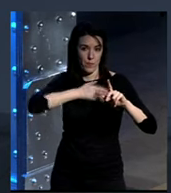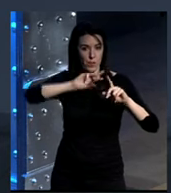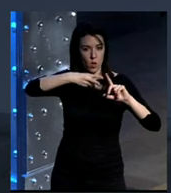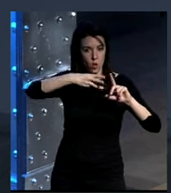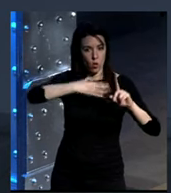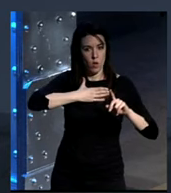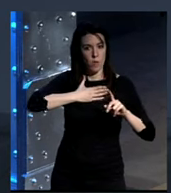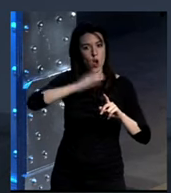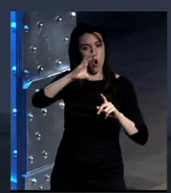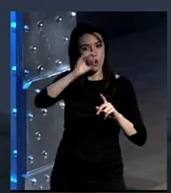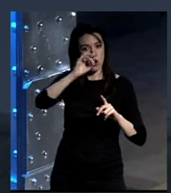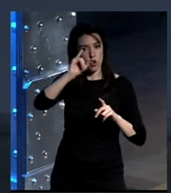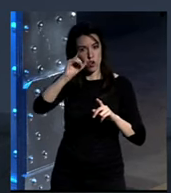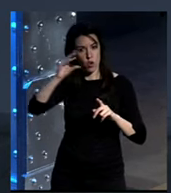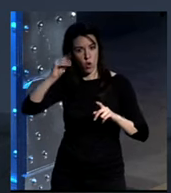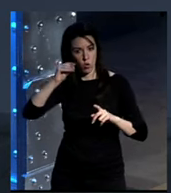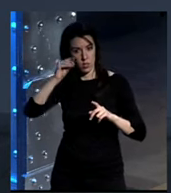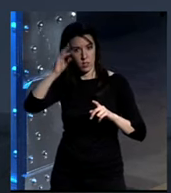COIT.